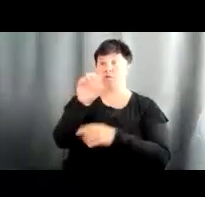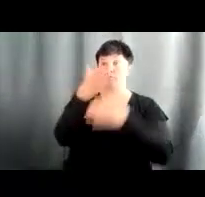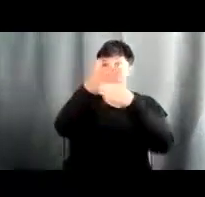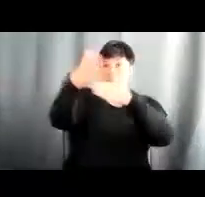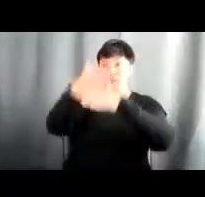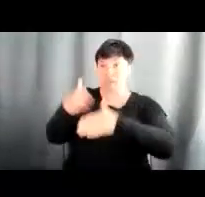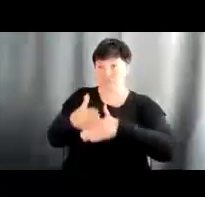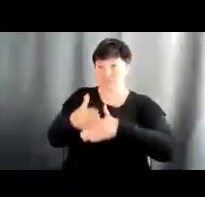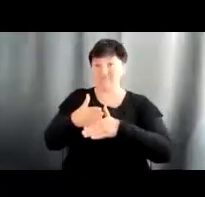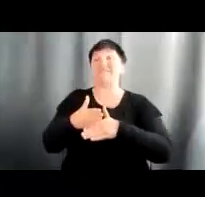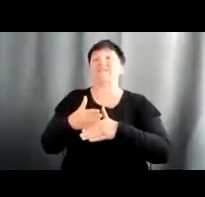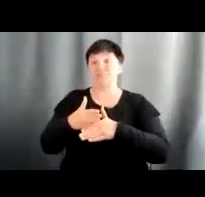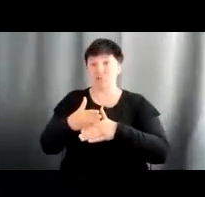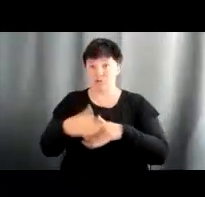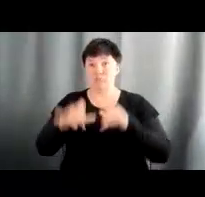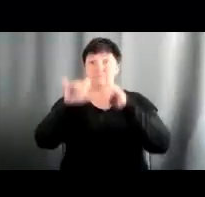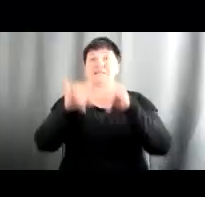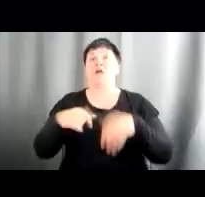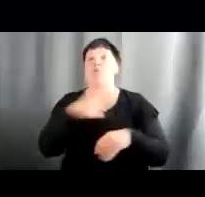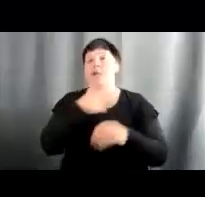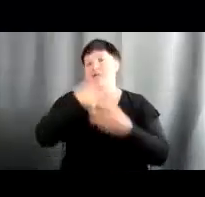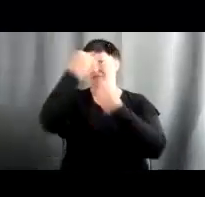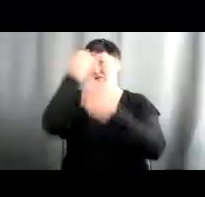tenemos información de cada barrio.